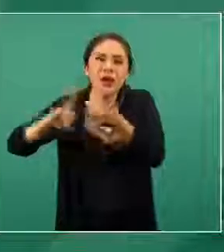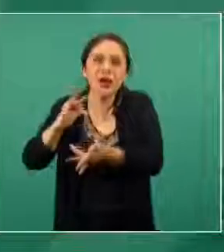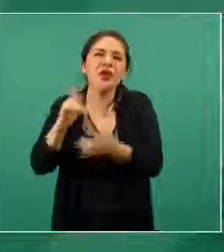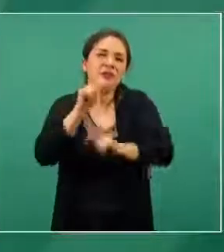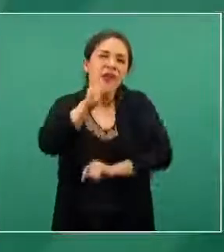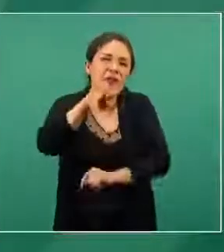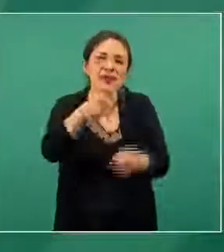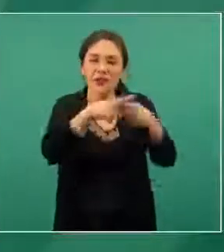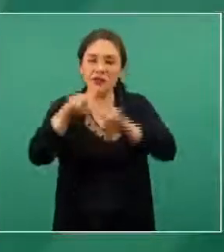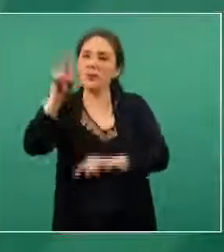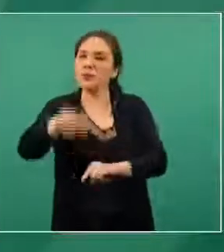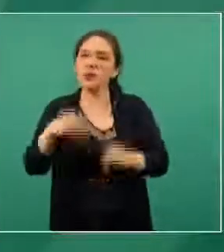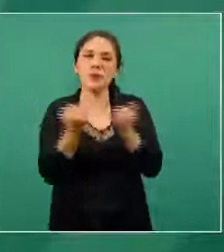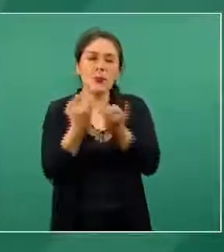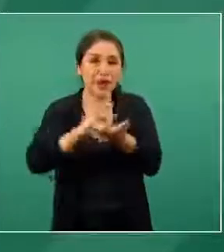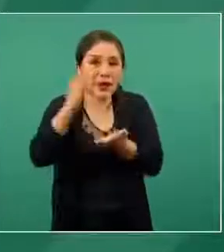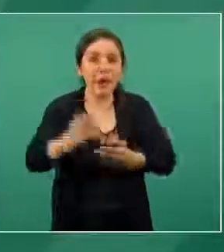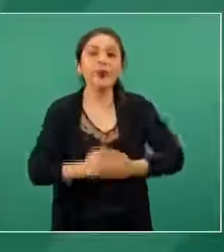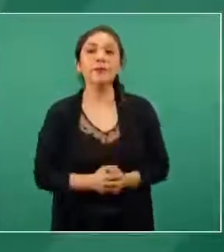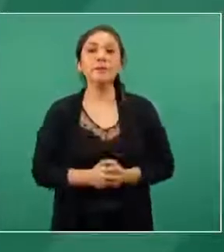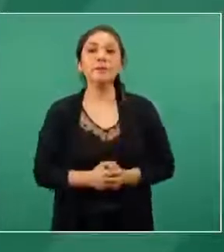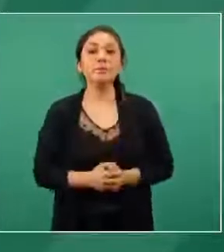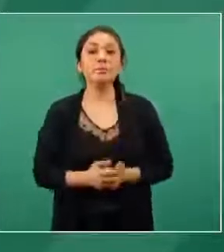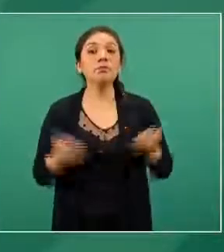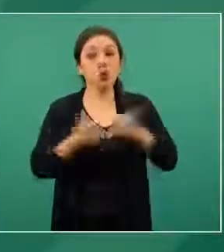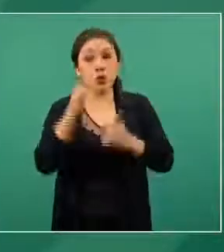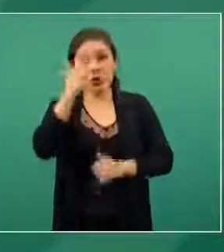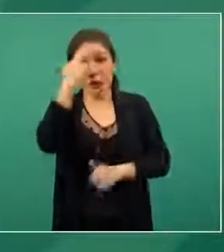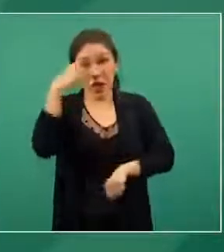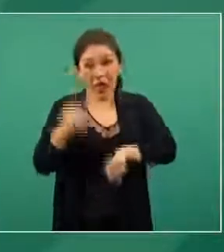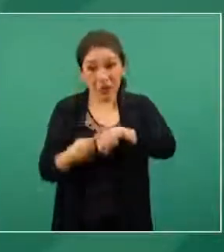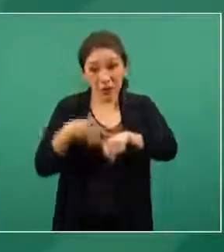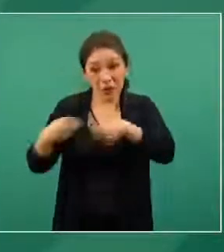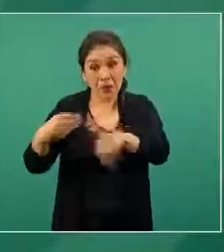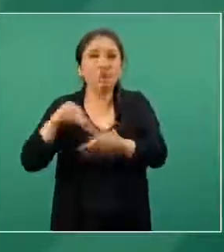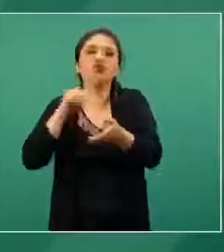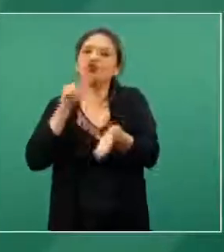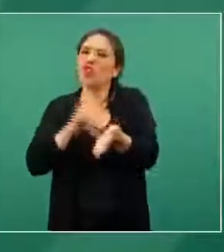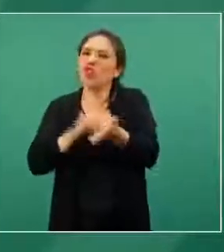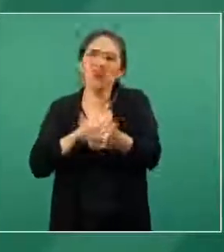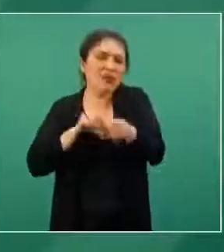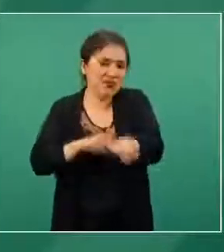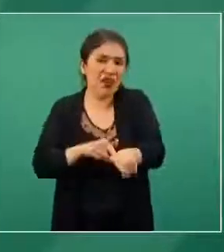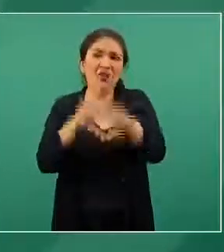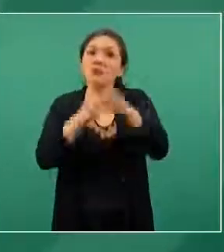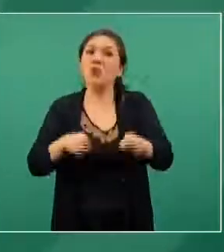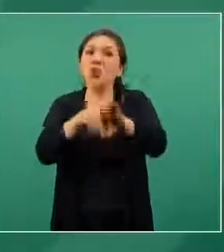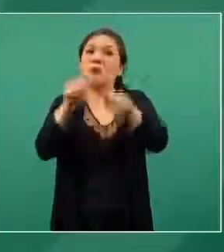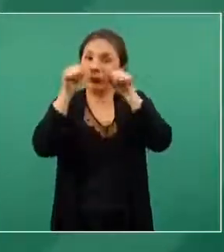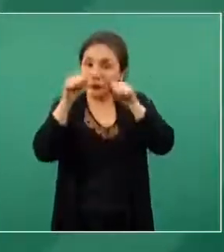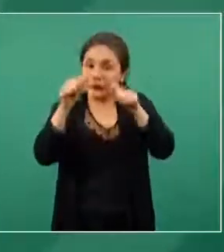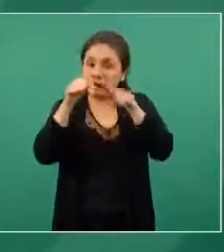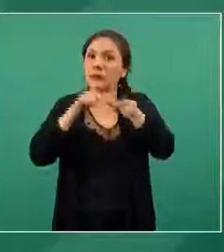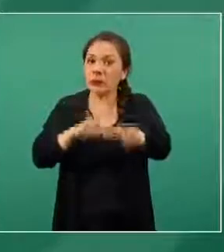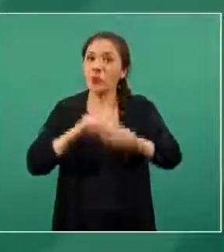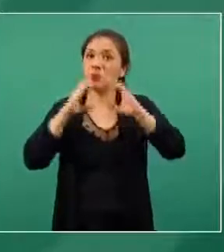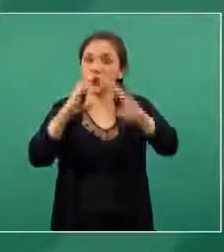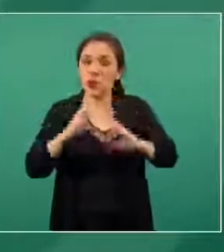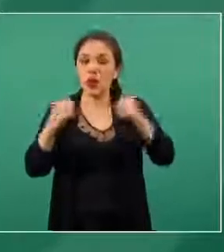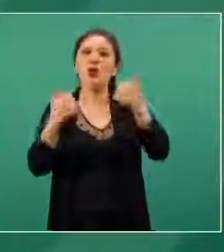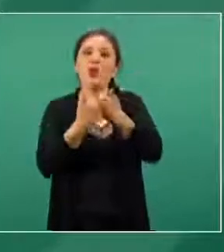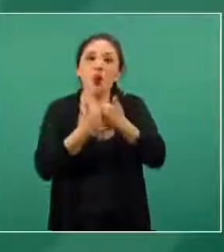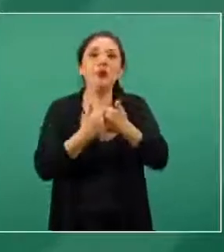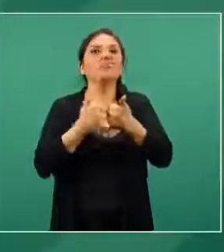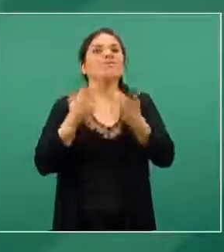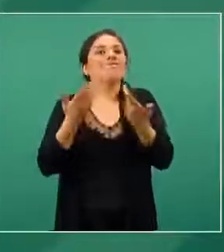y televisión, les agradecemos. Recuerden que la pandemia continúa, es importante no bajar la guardia y seguir con las medidas